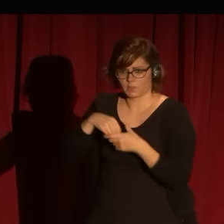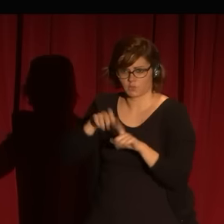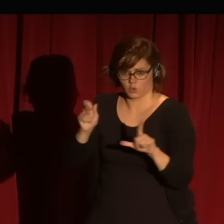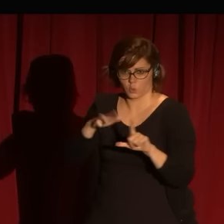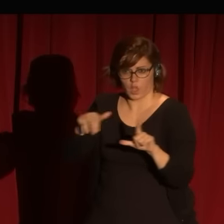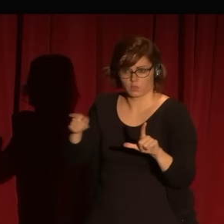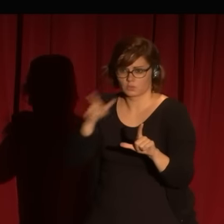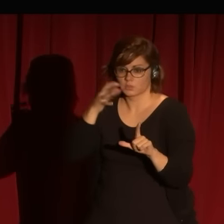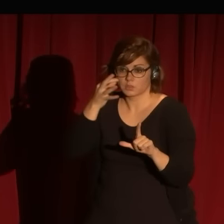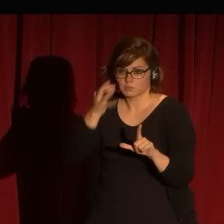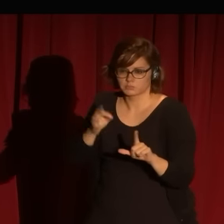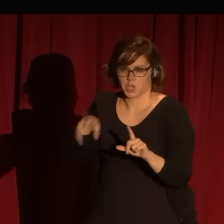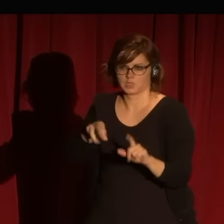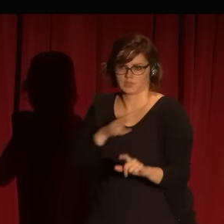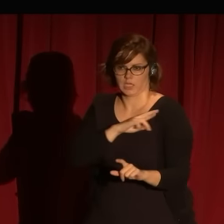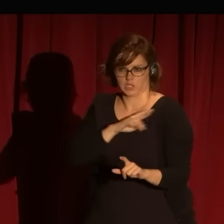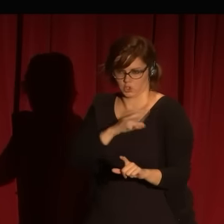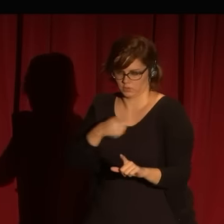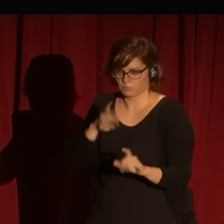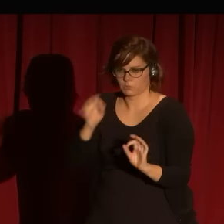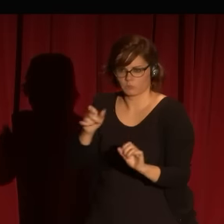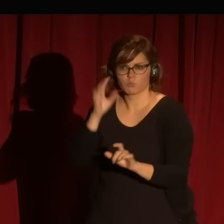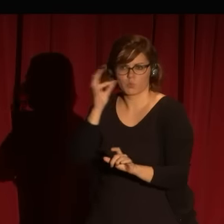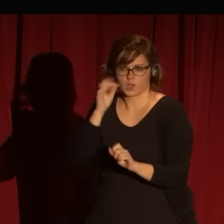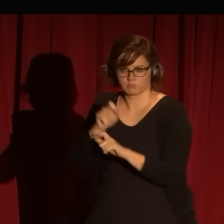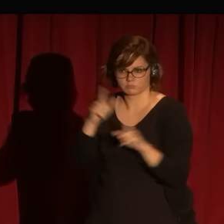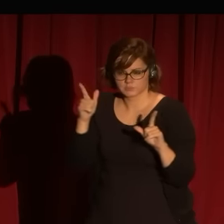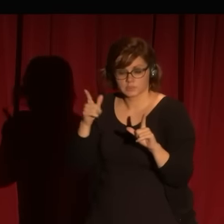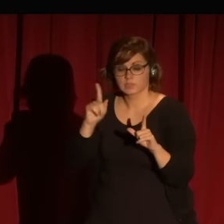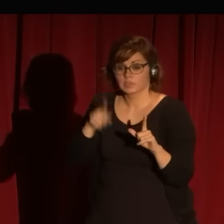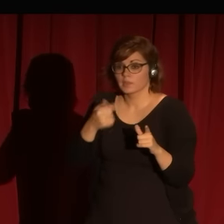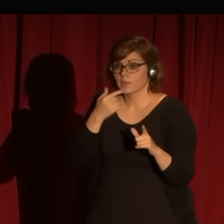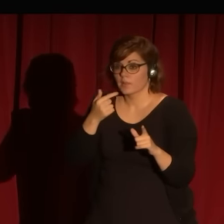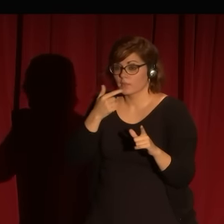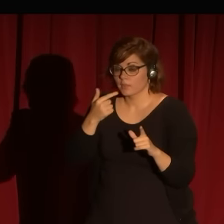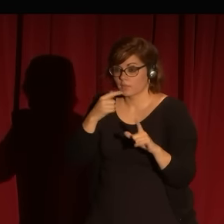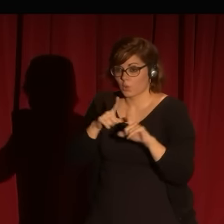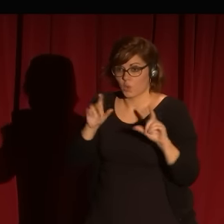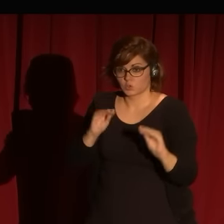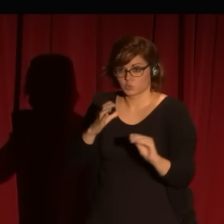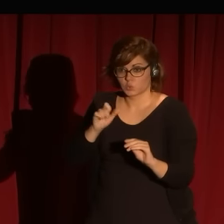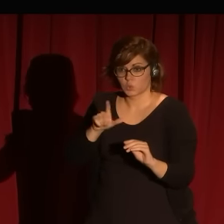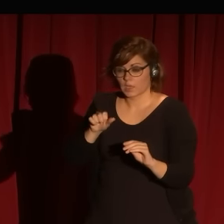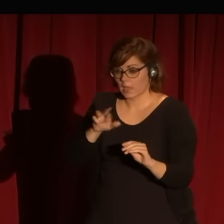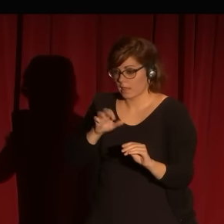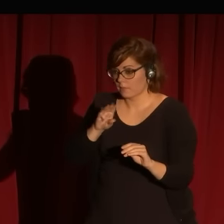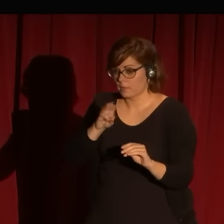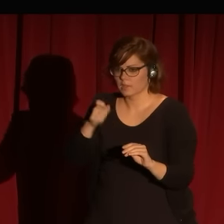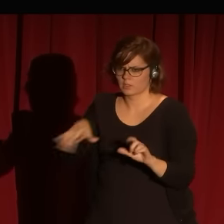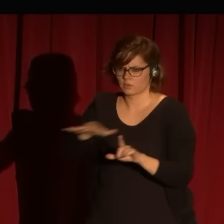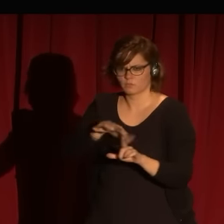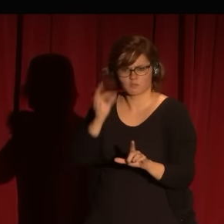la mujer Pues una figura religiosa o mitológica no se dice a menudo que los cuadros de Clara pater son cuadros en los que lo que vemos son espacios